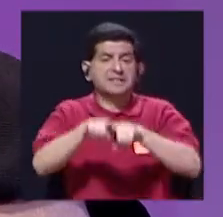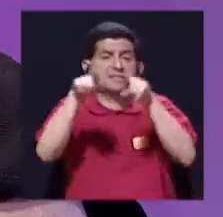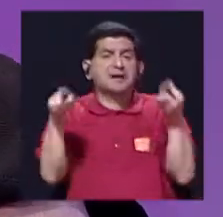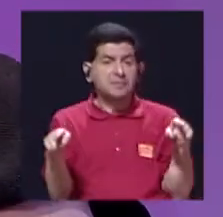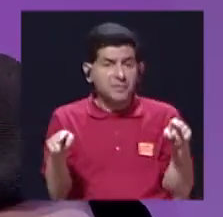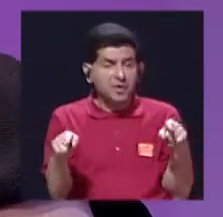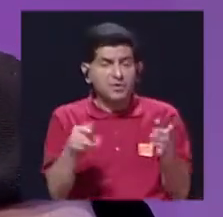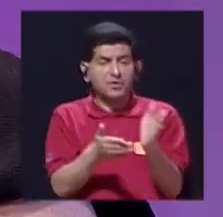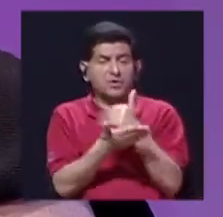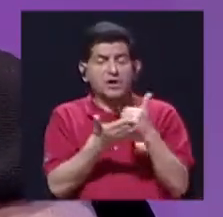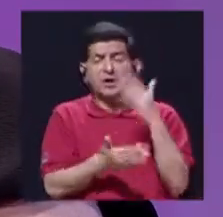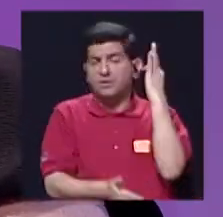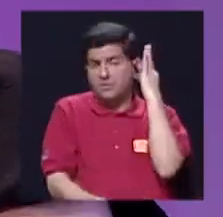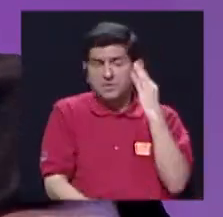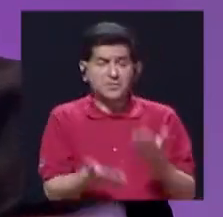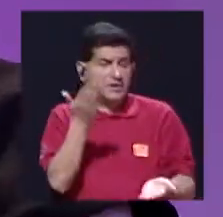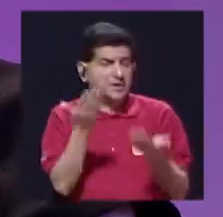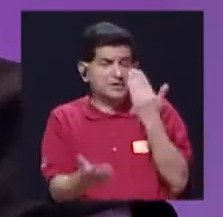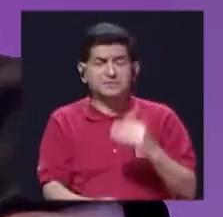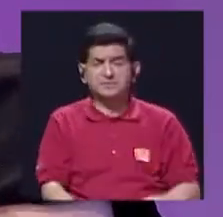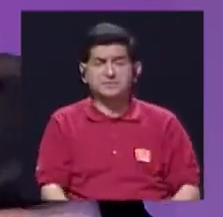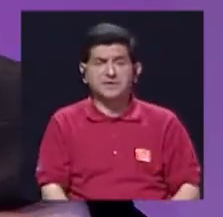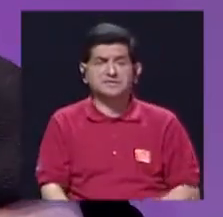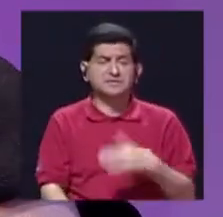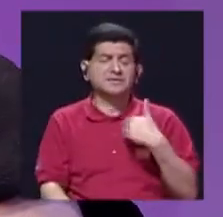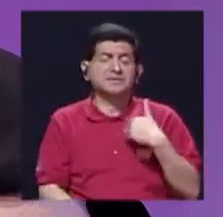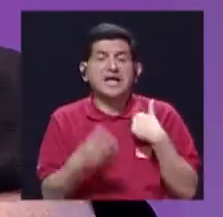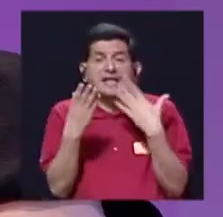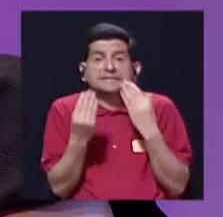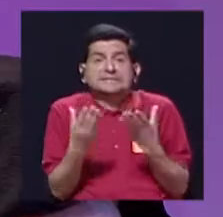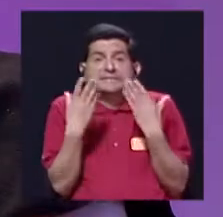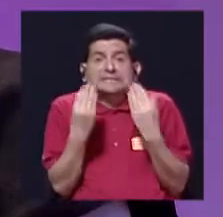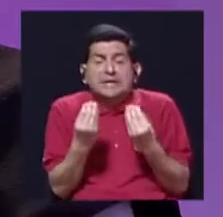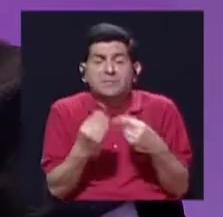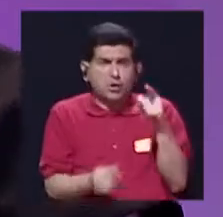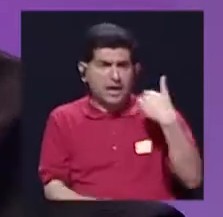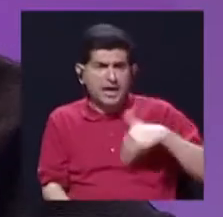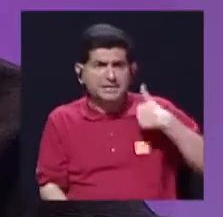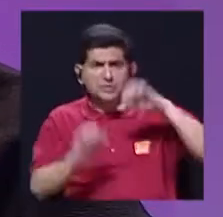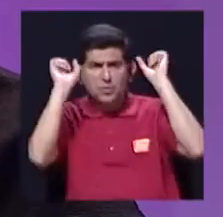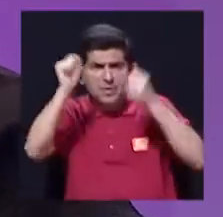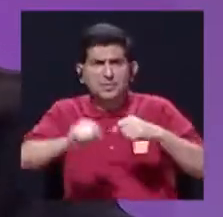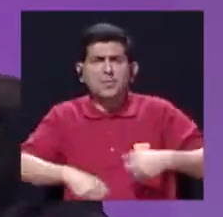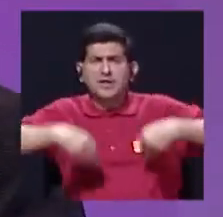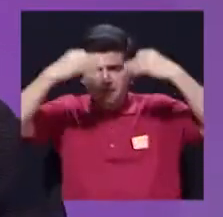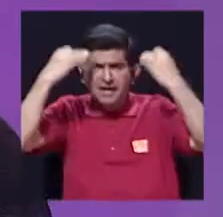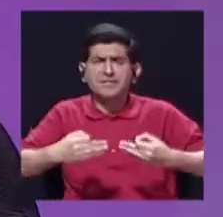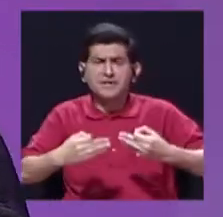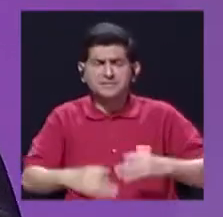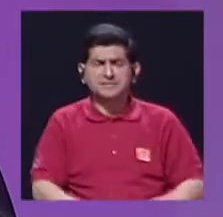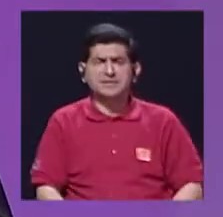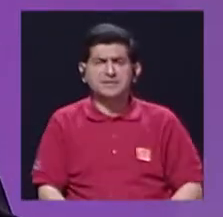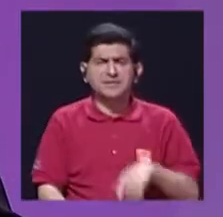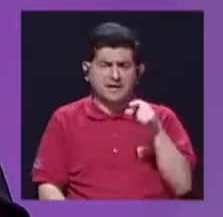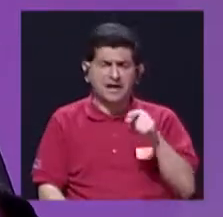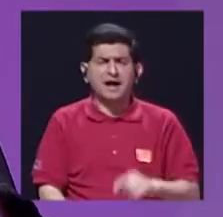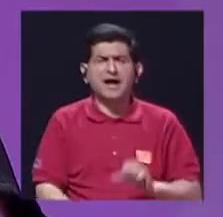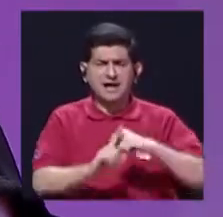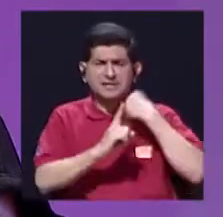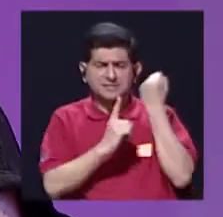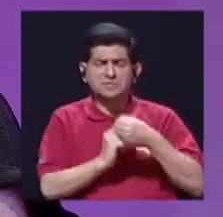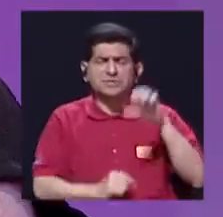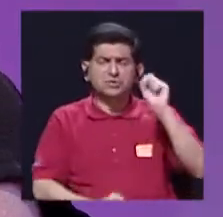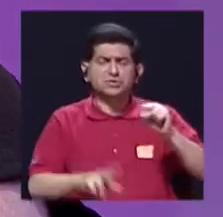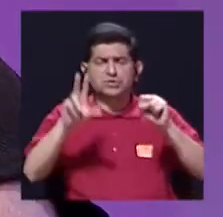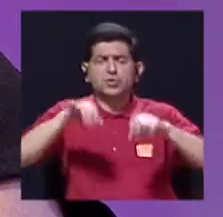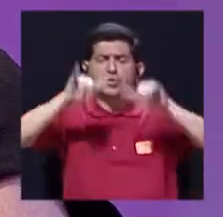y algunas mujeres, porque les da terror que ese hombre pueda decidir sobre el estar o no